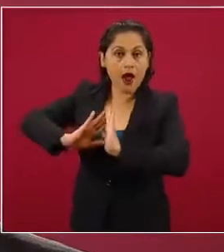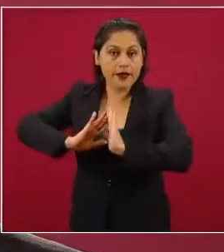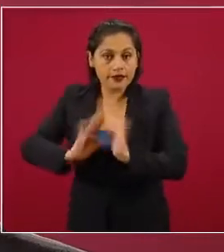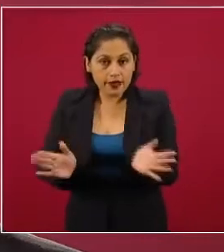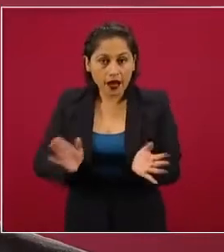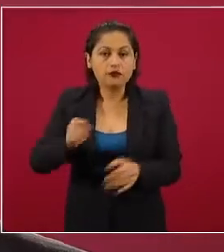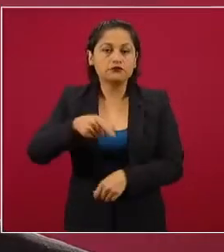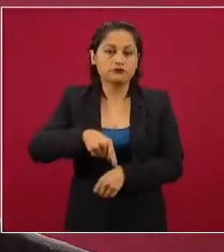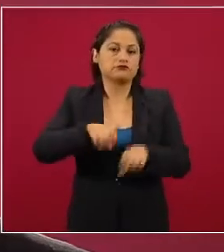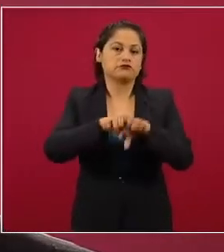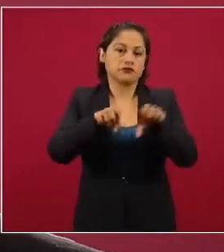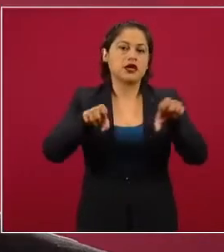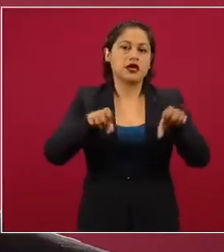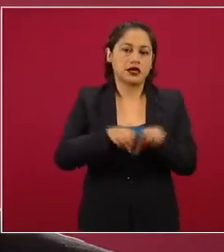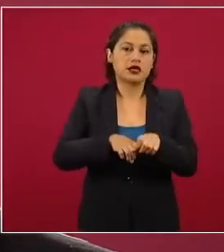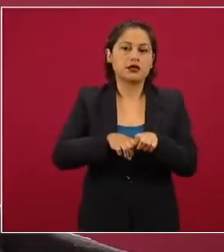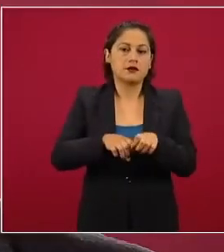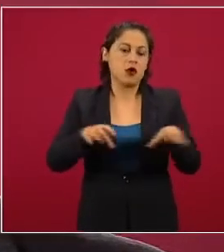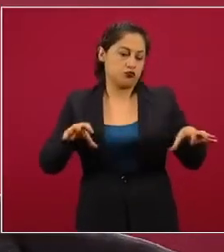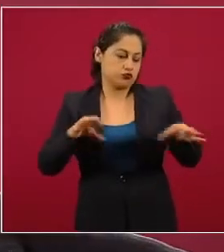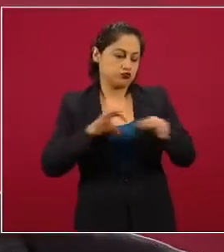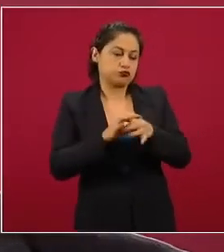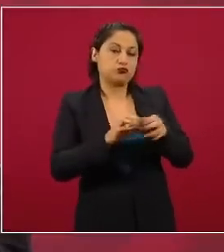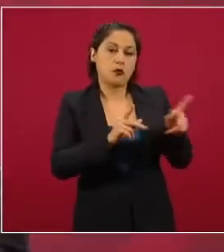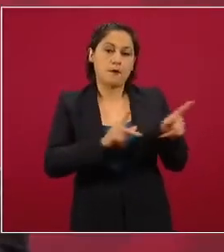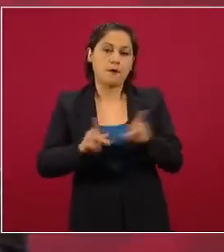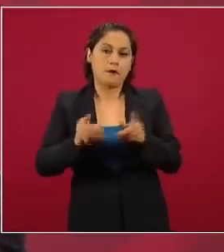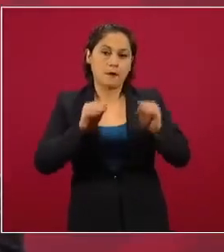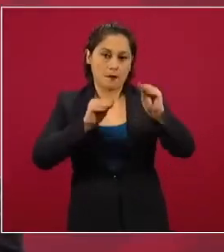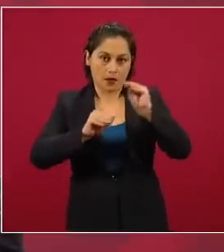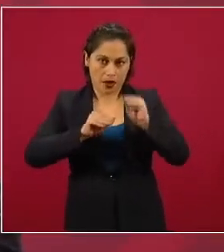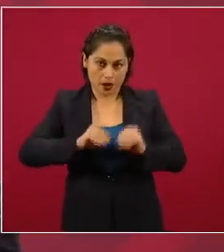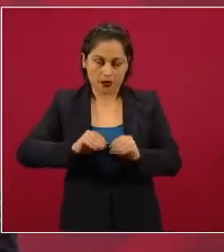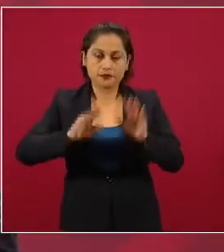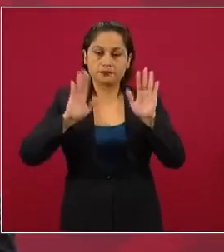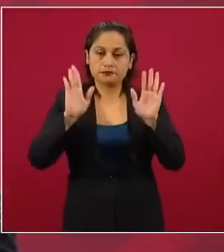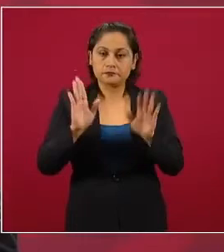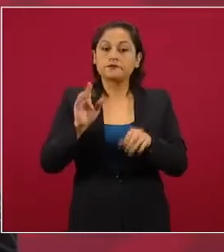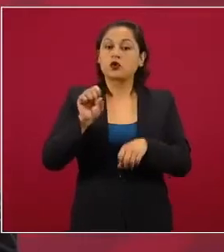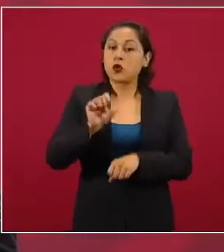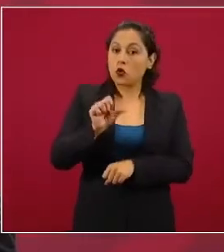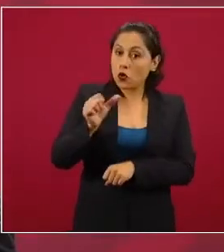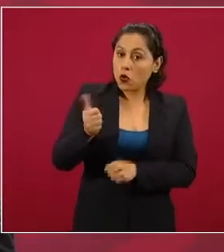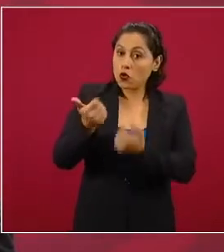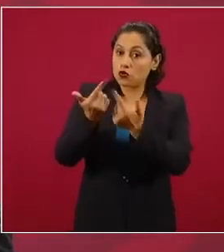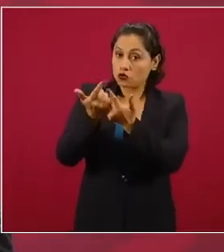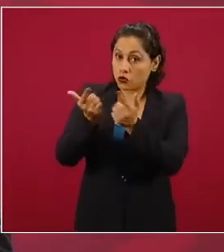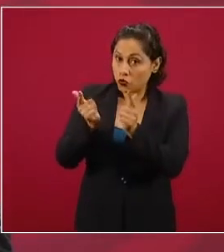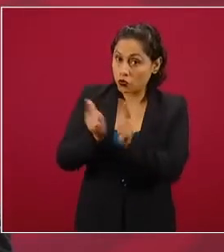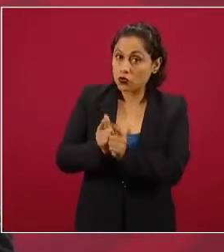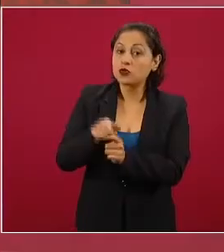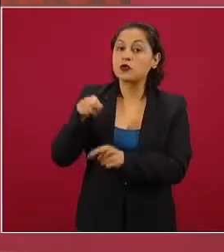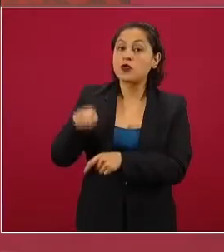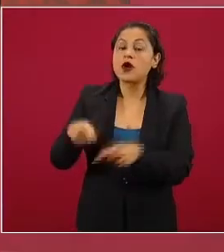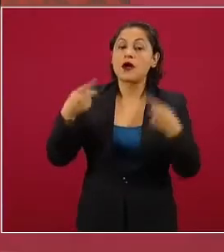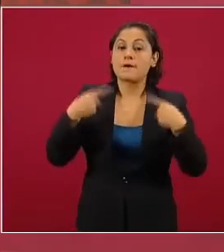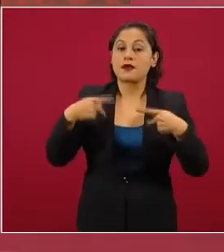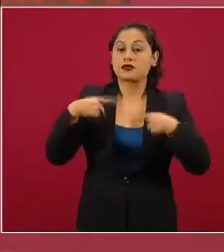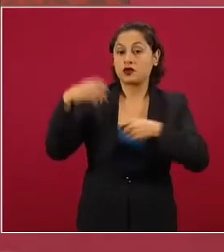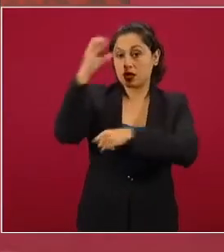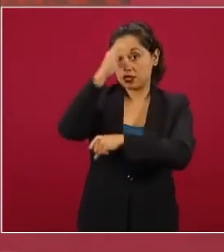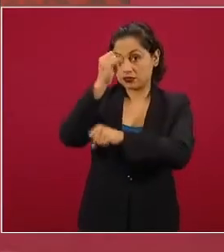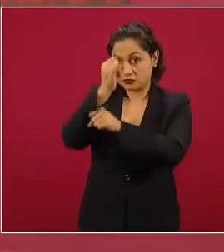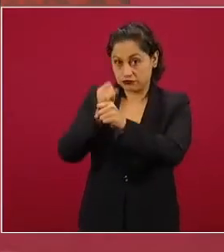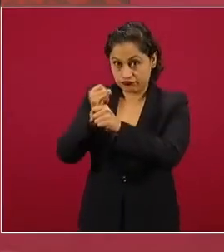adaptará a lo que corresponda a los resultados. Finalmente, tenemos un grupo también formado por personas científicas que facilita